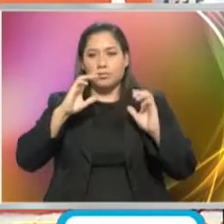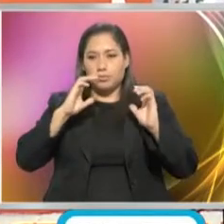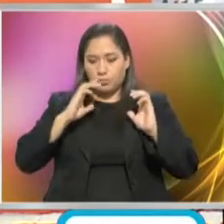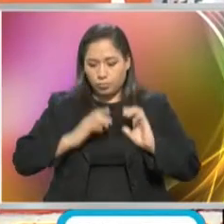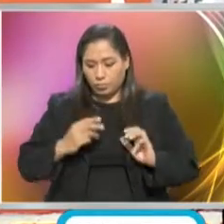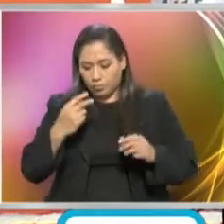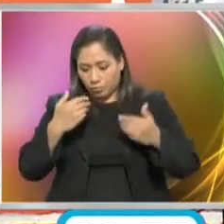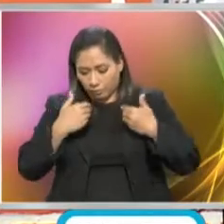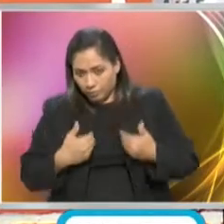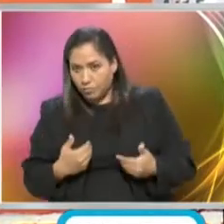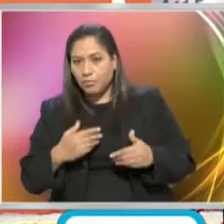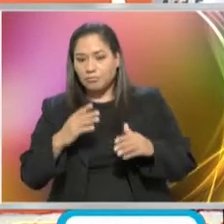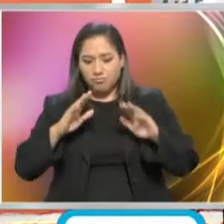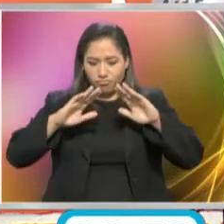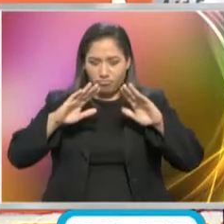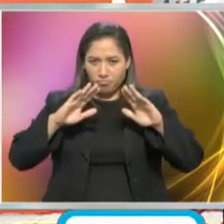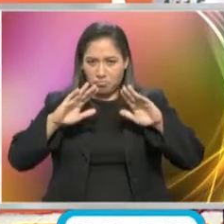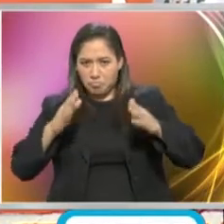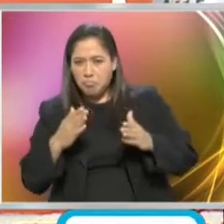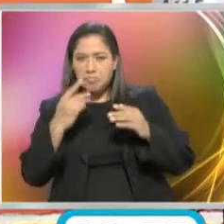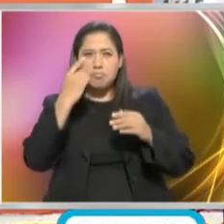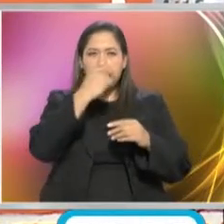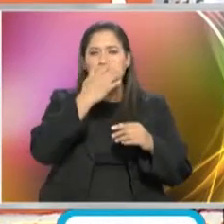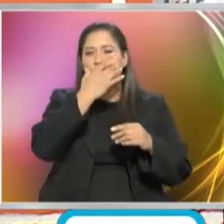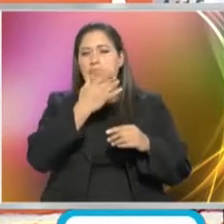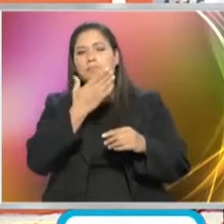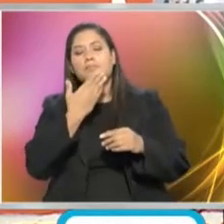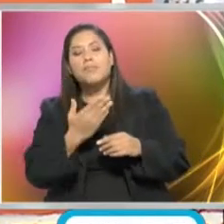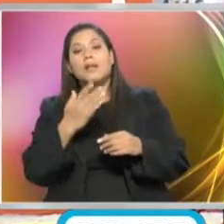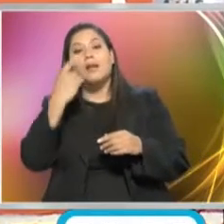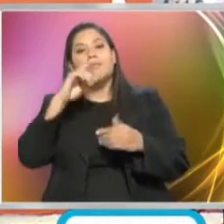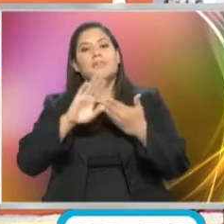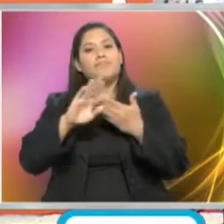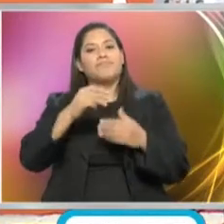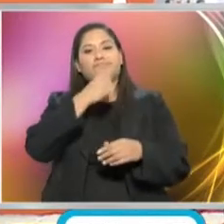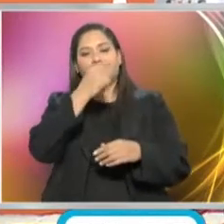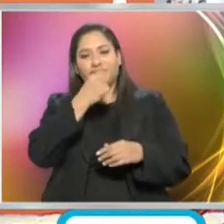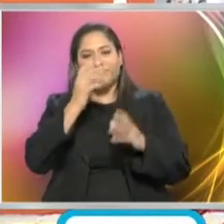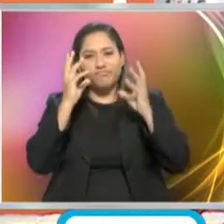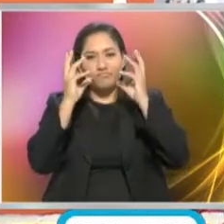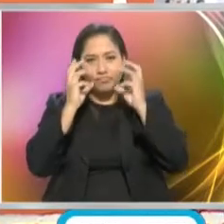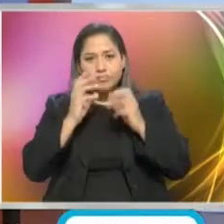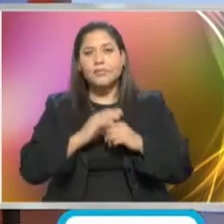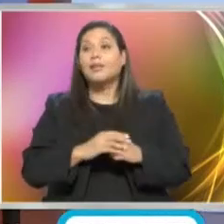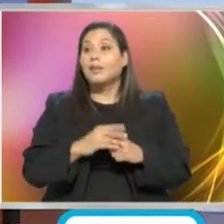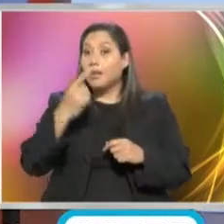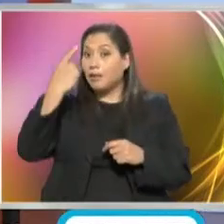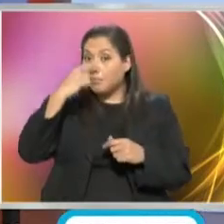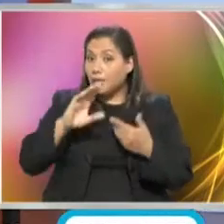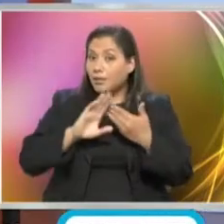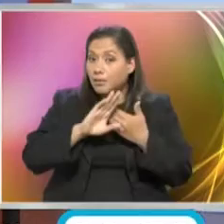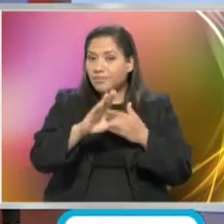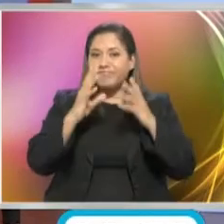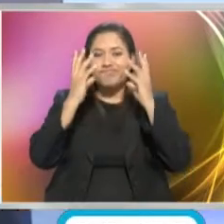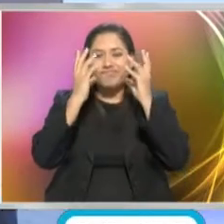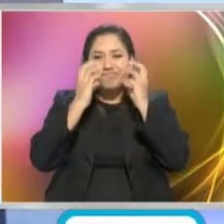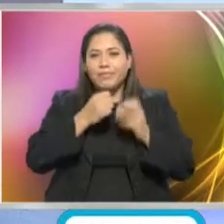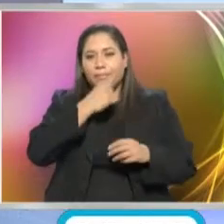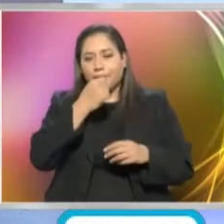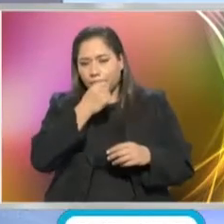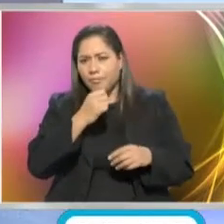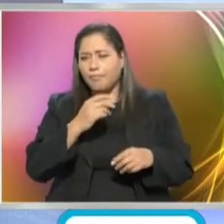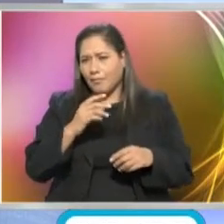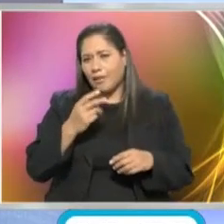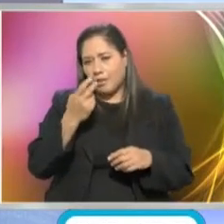estética y evitar el envejecimiento prematuro. Sobre todo es evitar el envejecimiento, porque bueno, es un hecho